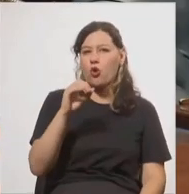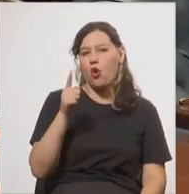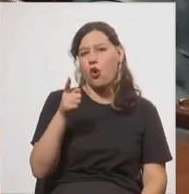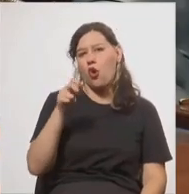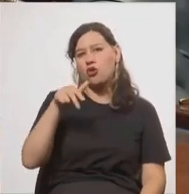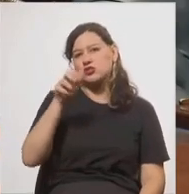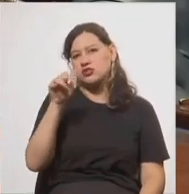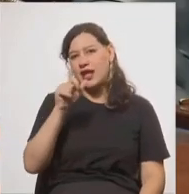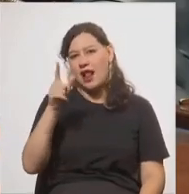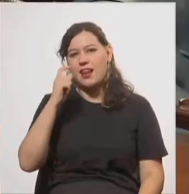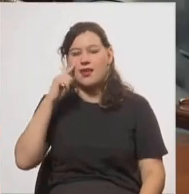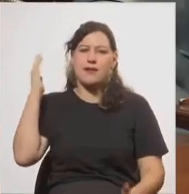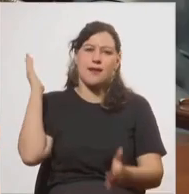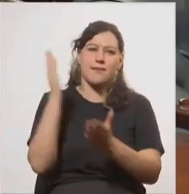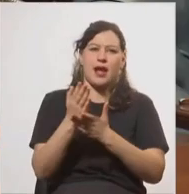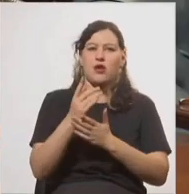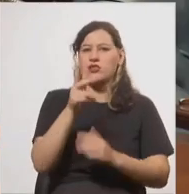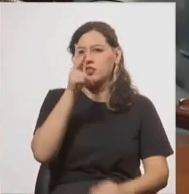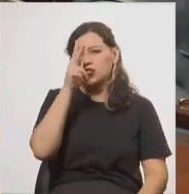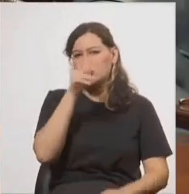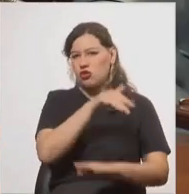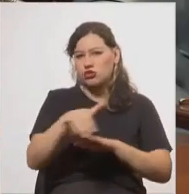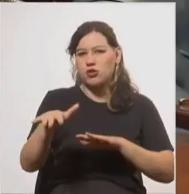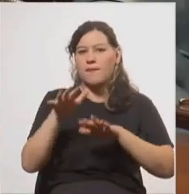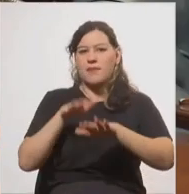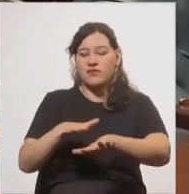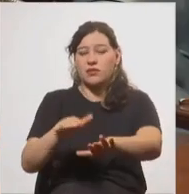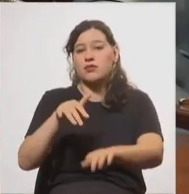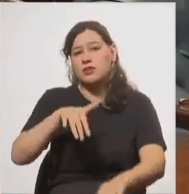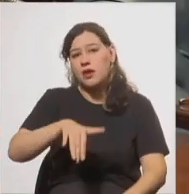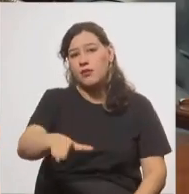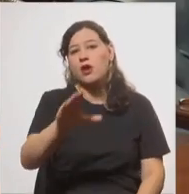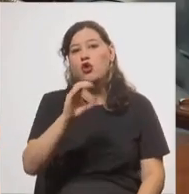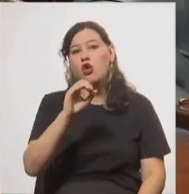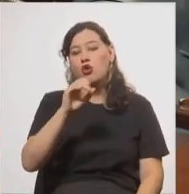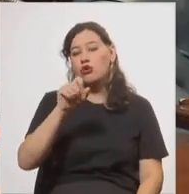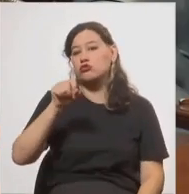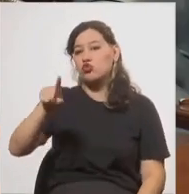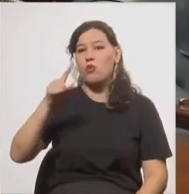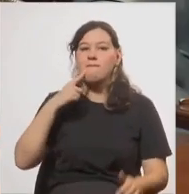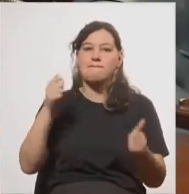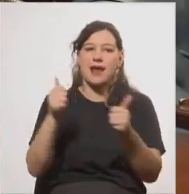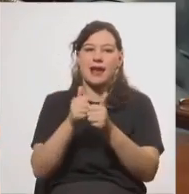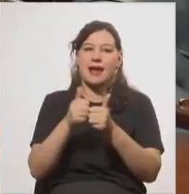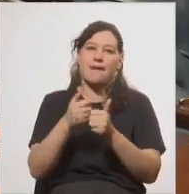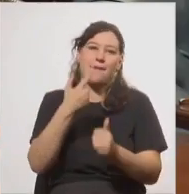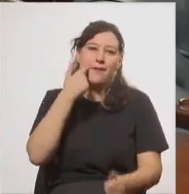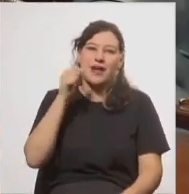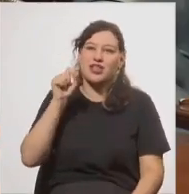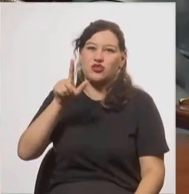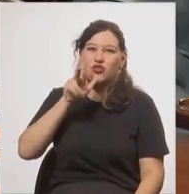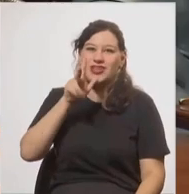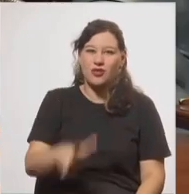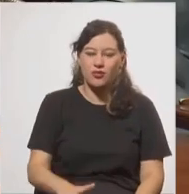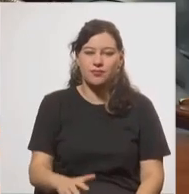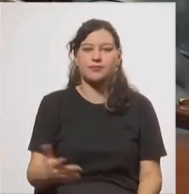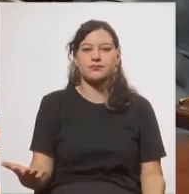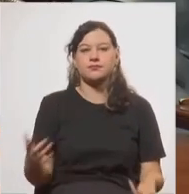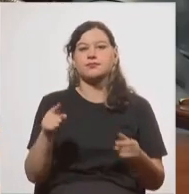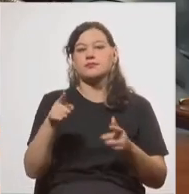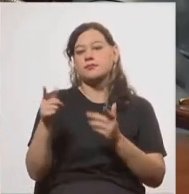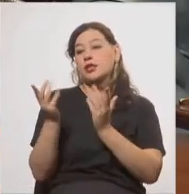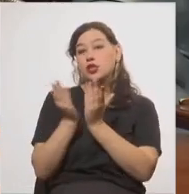estudiantil en 18 de julio, Coco González que luego fue su pareja y el padre de su hijo. Siendo